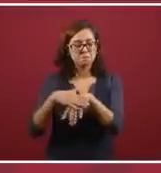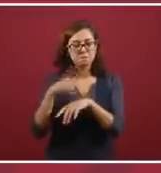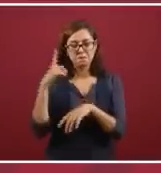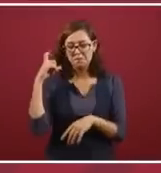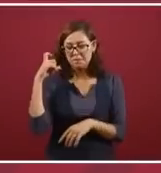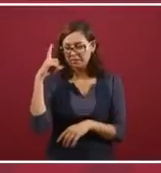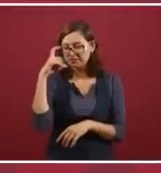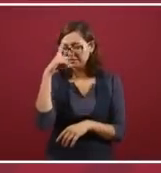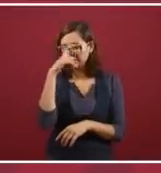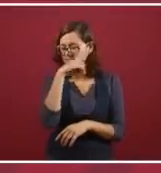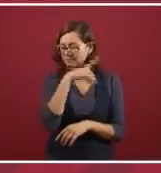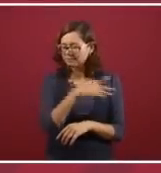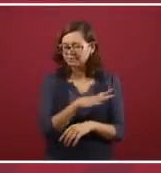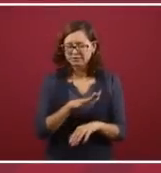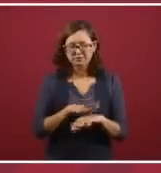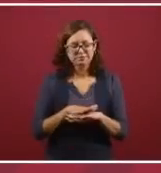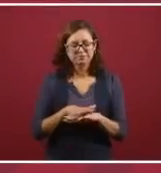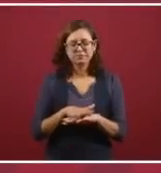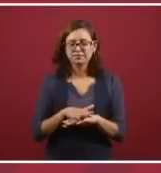difícil, lo más complejo,